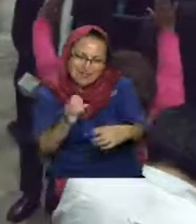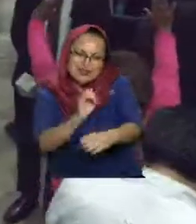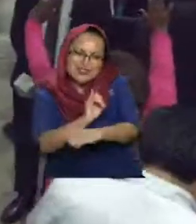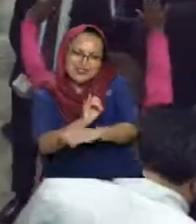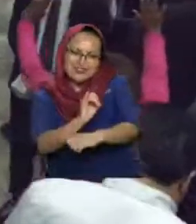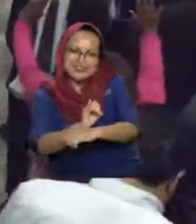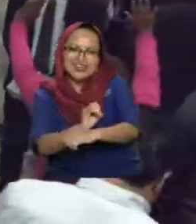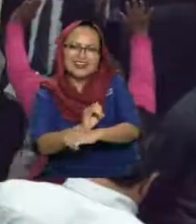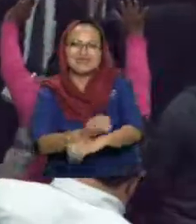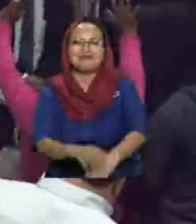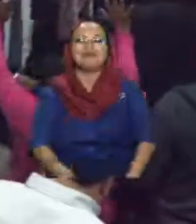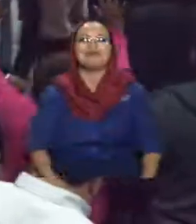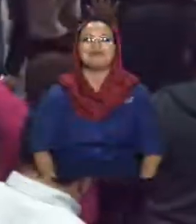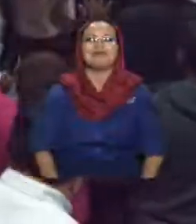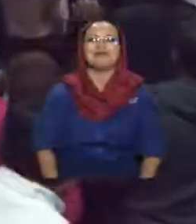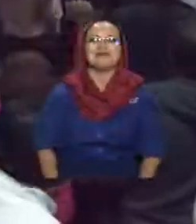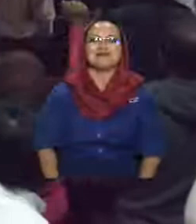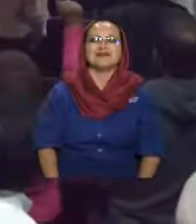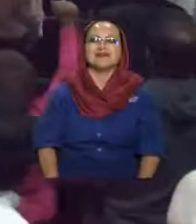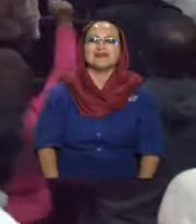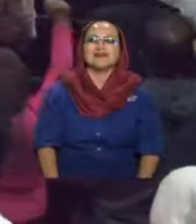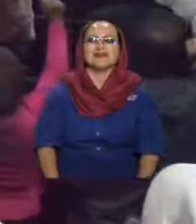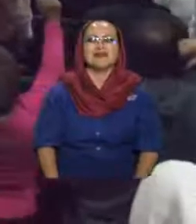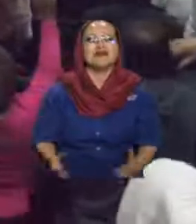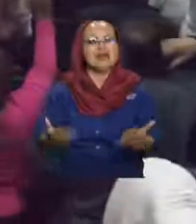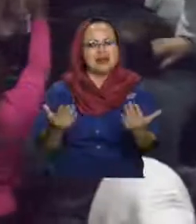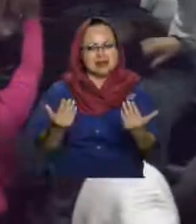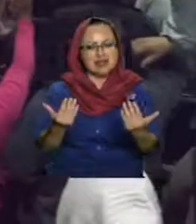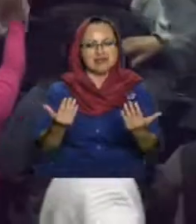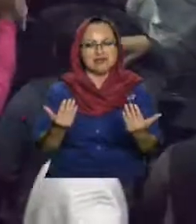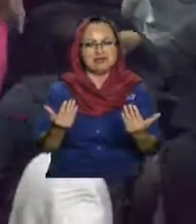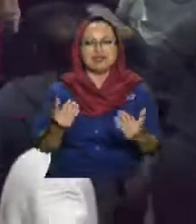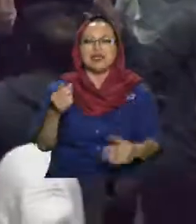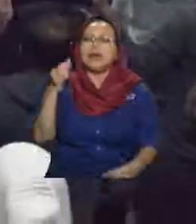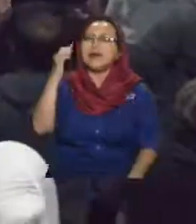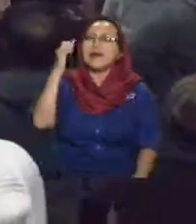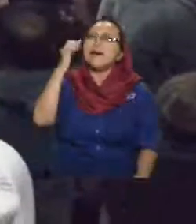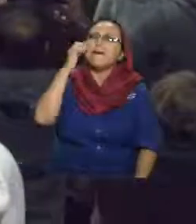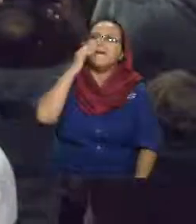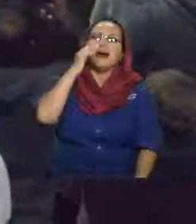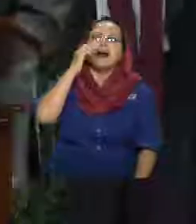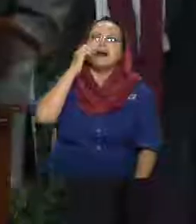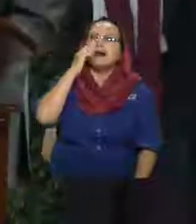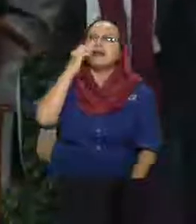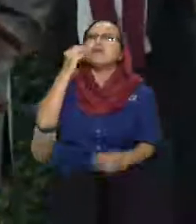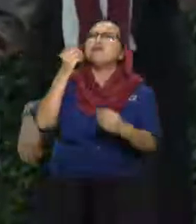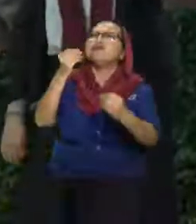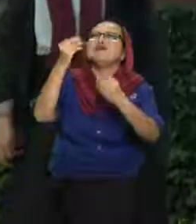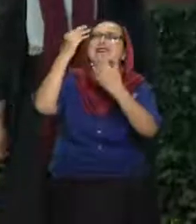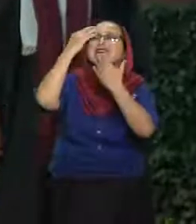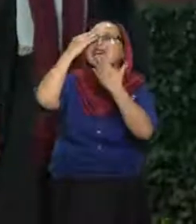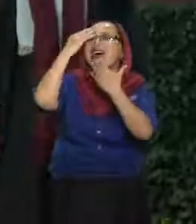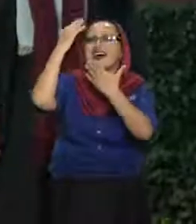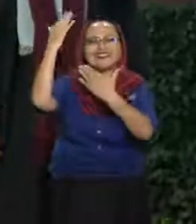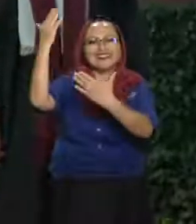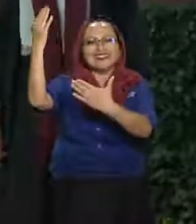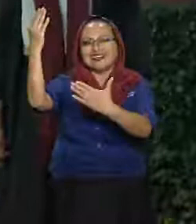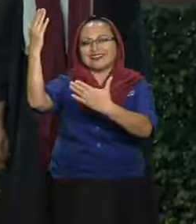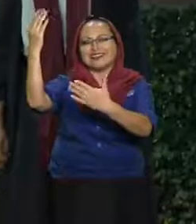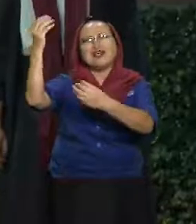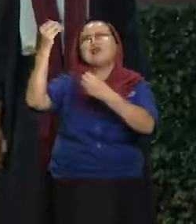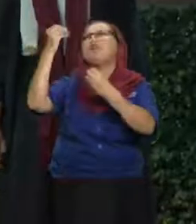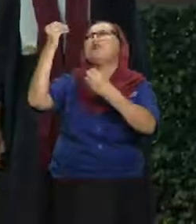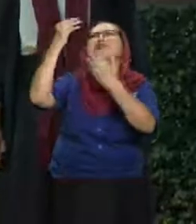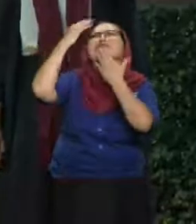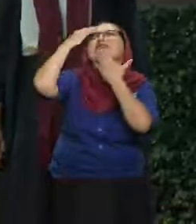sus manos para acá y si alguien en el transcurso de la oración desea venir todavía, lo puede hacer con toda libertad. Padre, gracias,